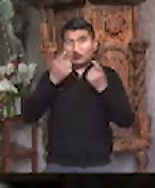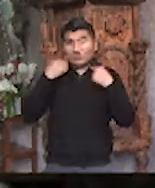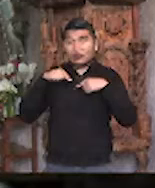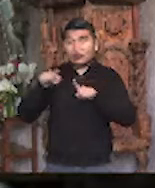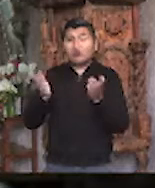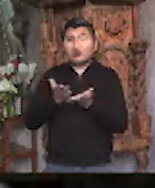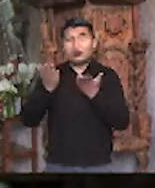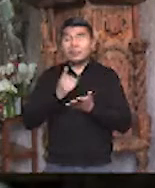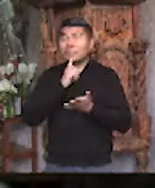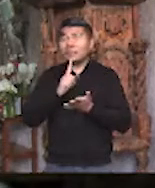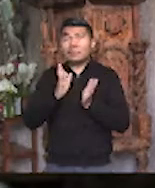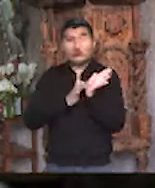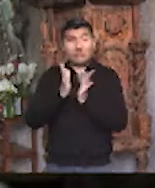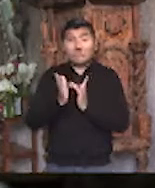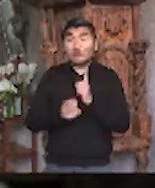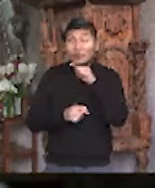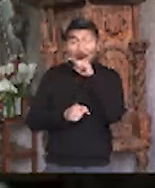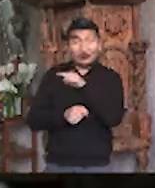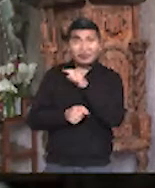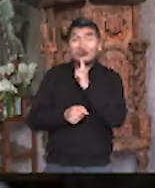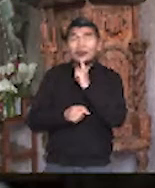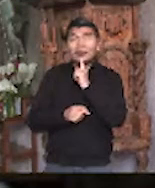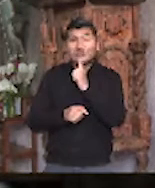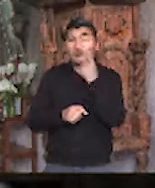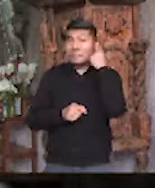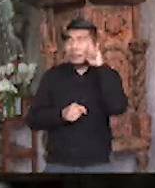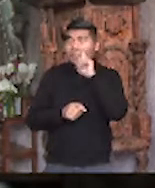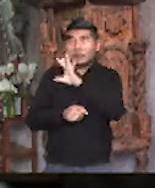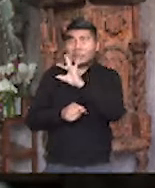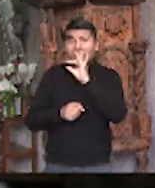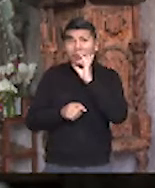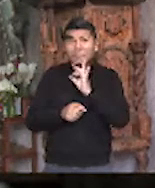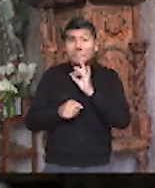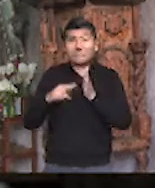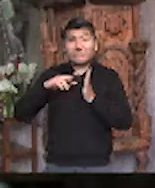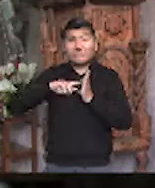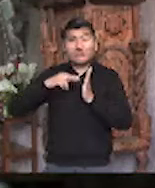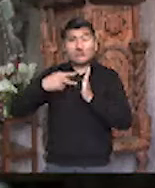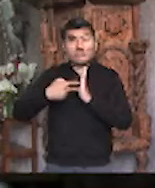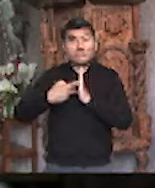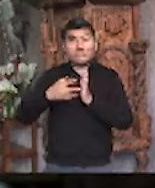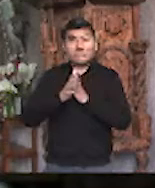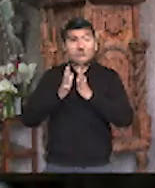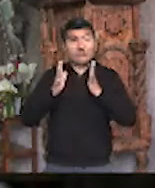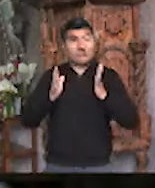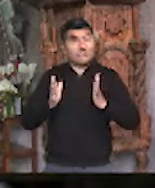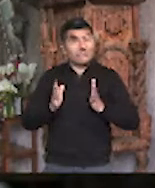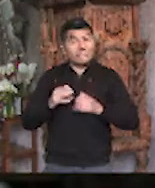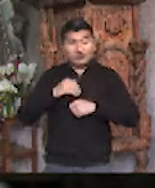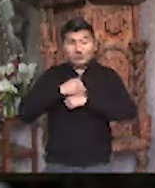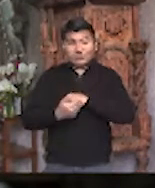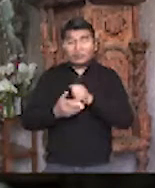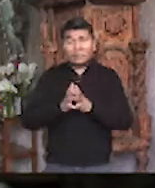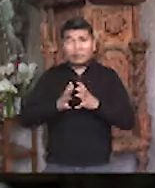jesús al otro lado es para encontrar el significado divino de la multiplicación